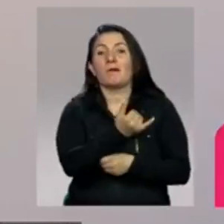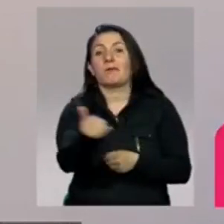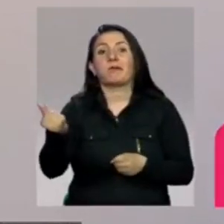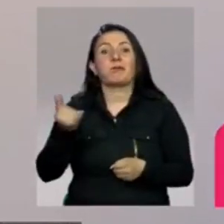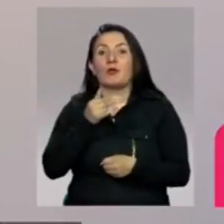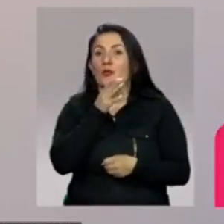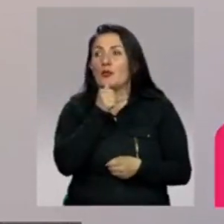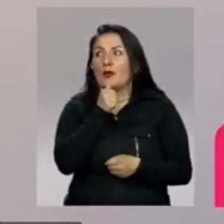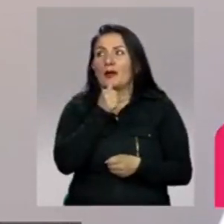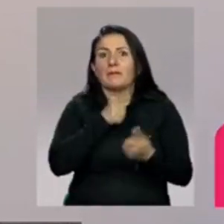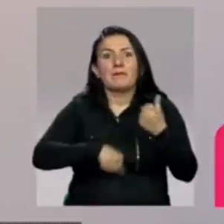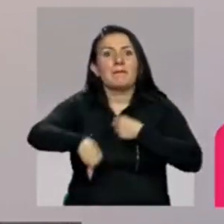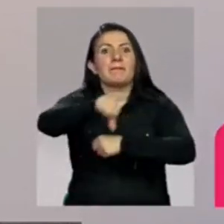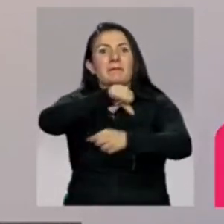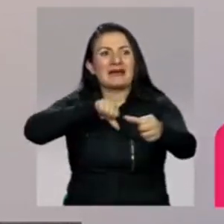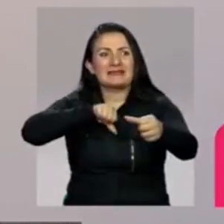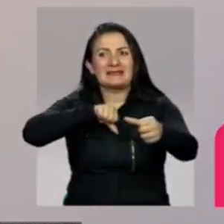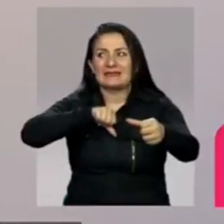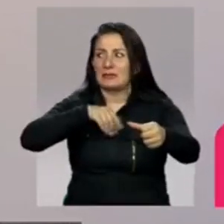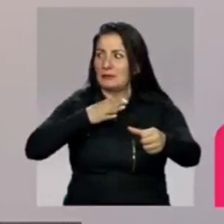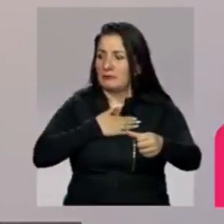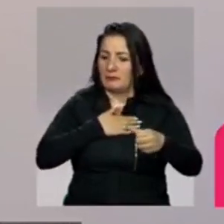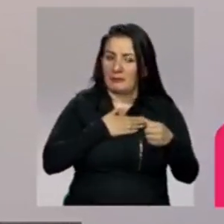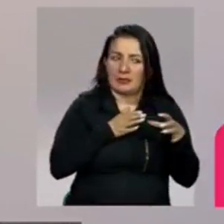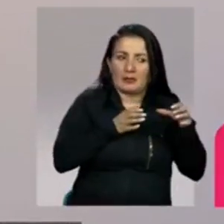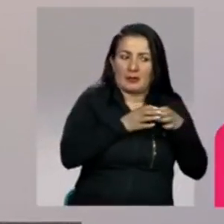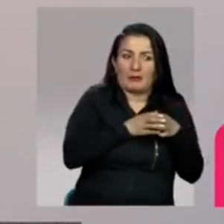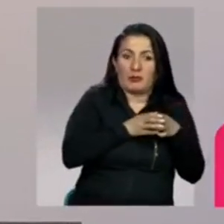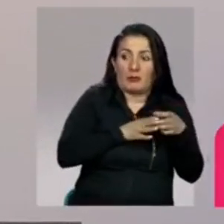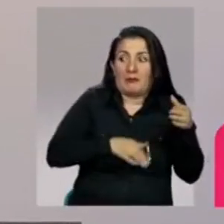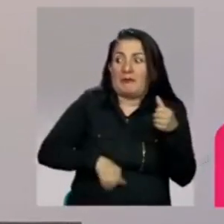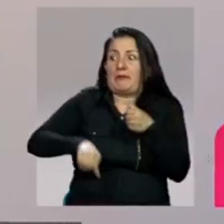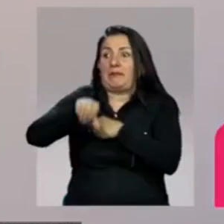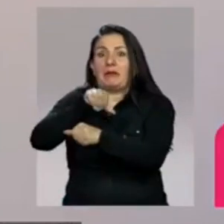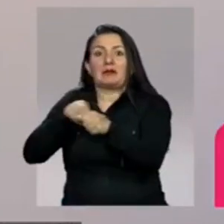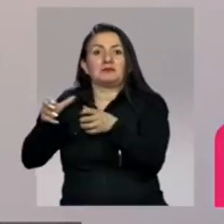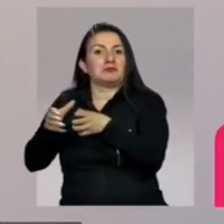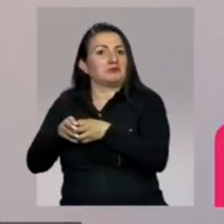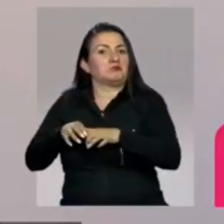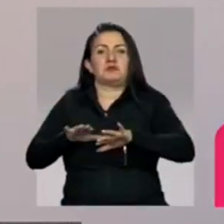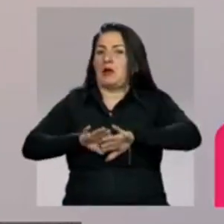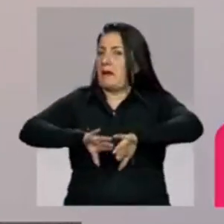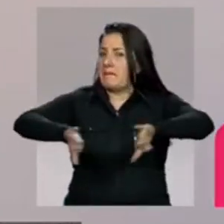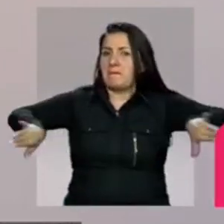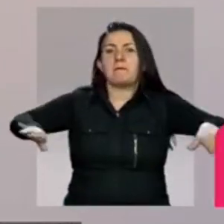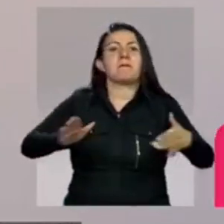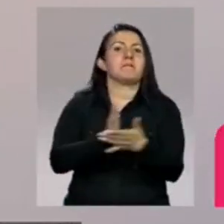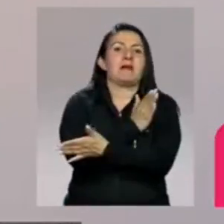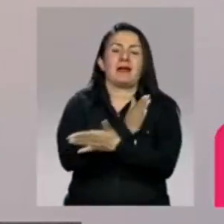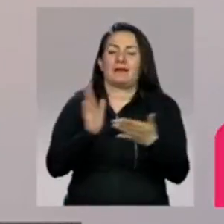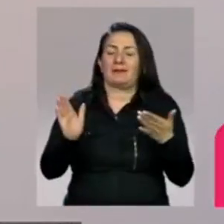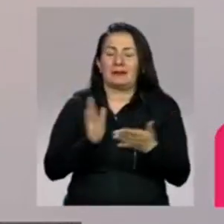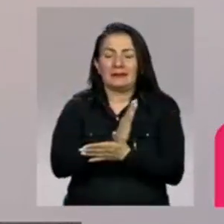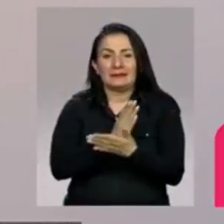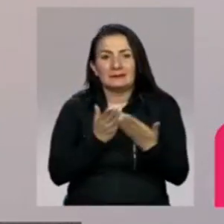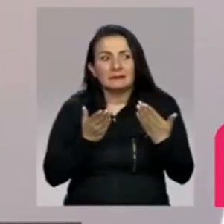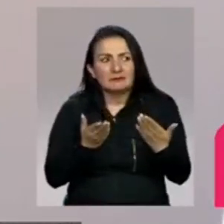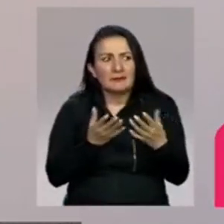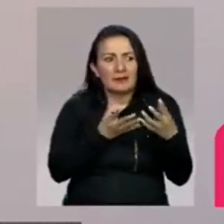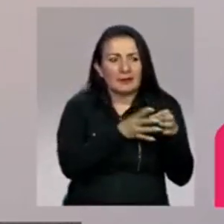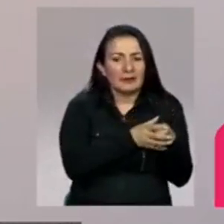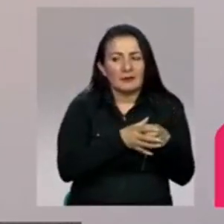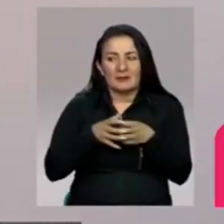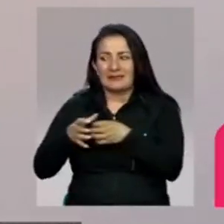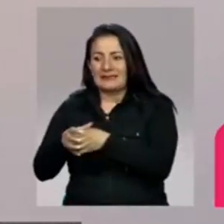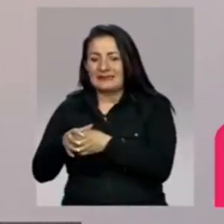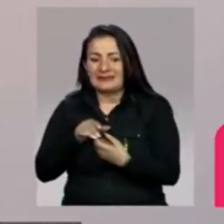pases. Entonces, el equipo que me formó a mí no va a tener ningún tipo de remuneración por derechos de formación. Entonces, los equipos prefieren